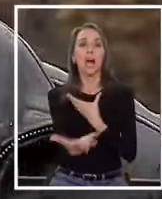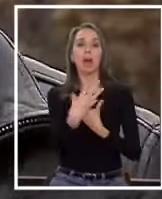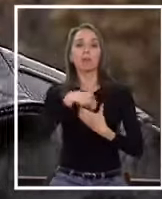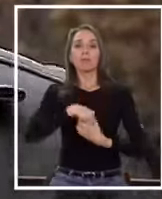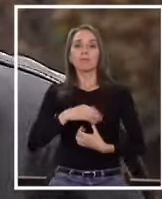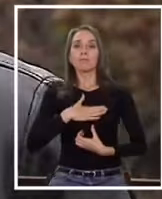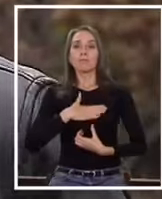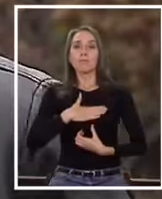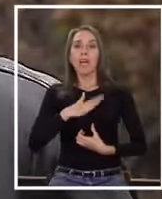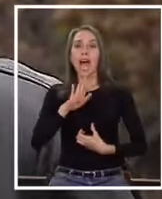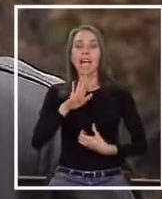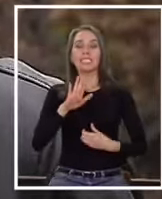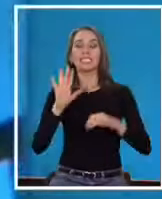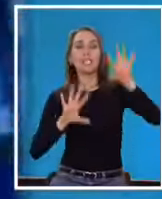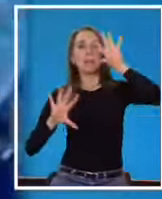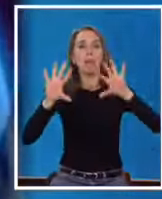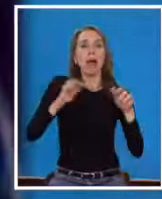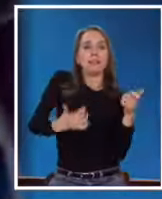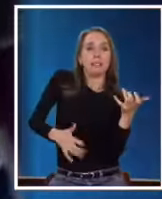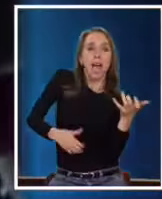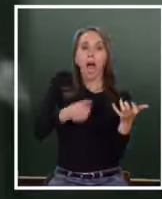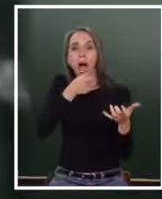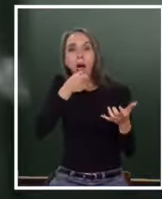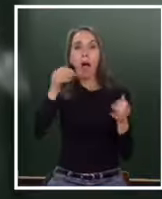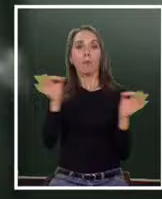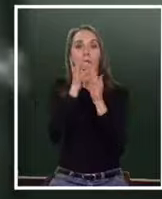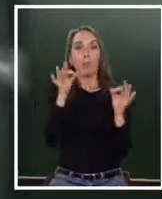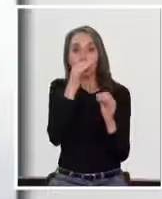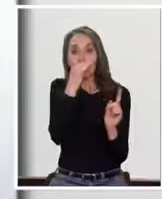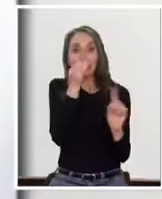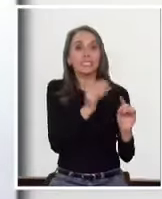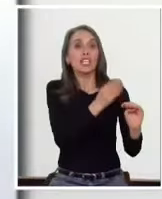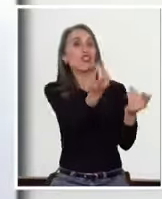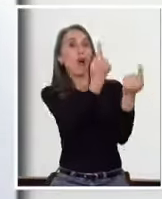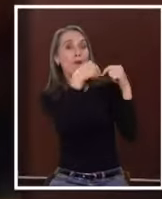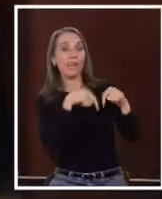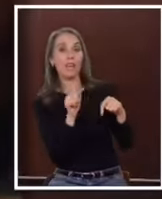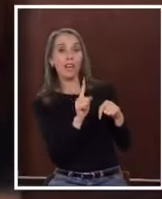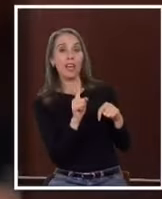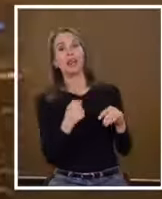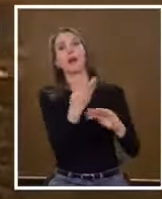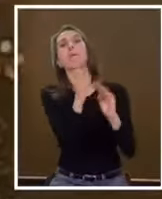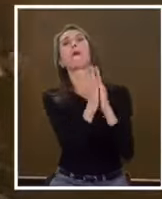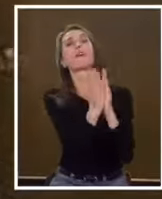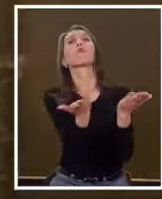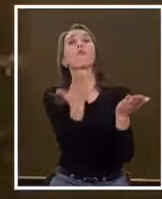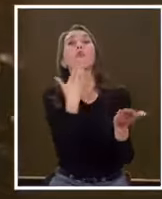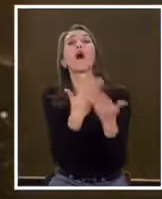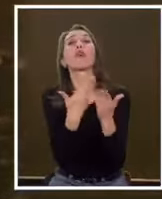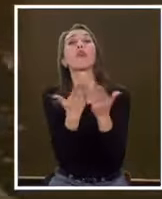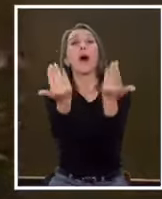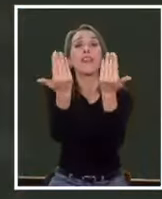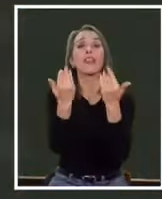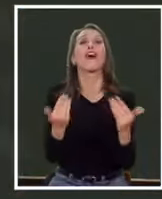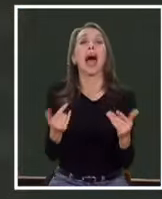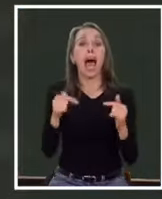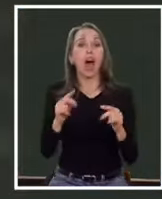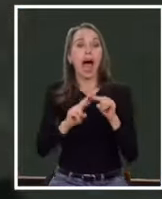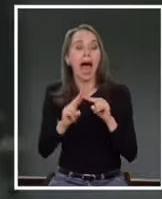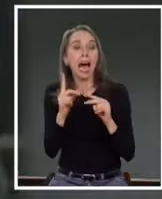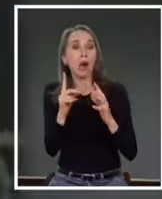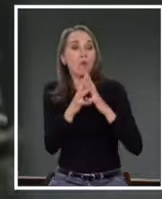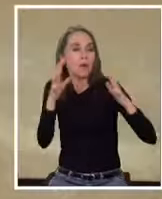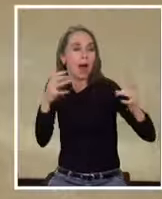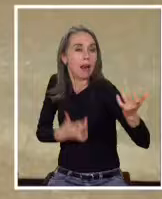como del paisaje y quizás, si que no lo hicieran, uno se lo iría a pedir. Ya, pues, les toca hacer algo grande ahora de